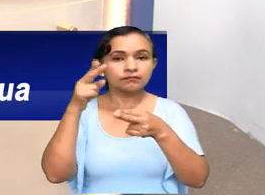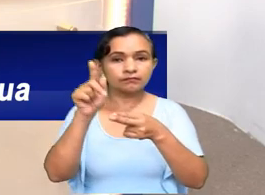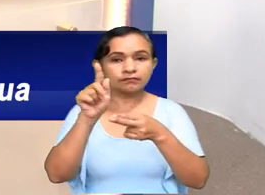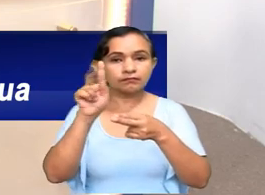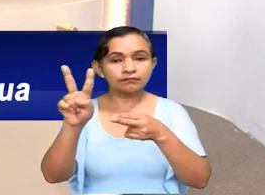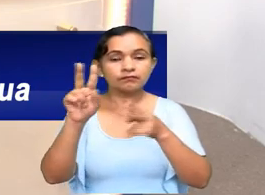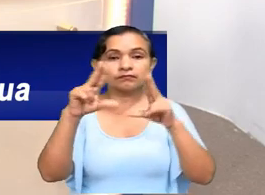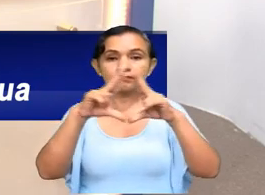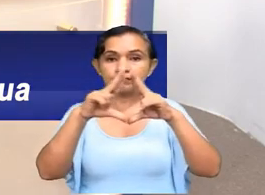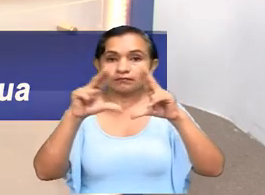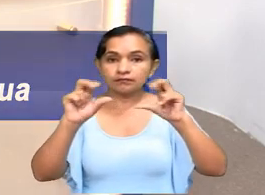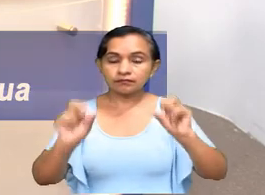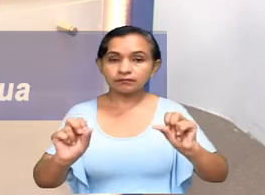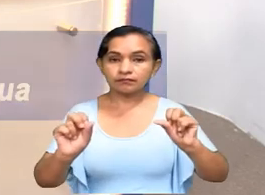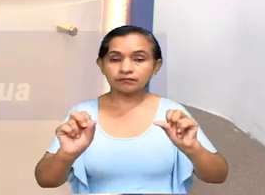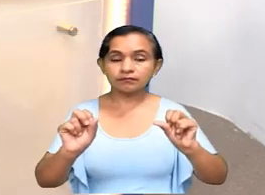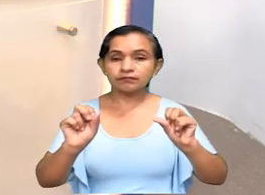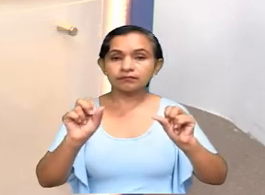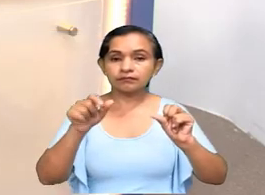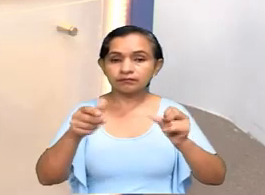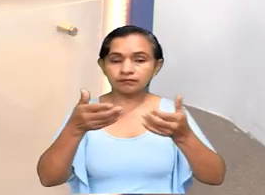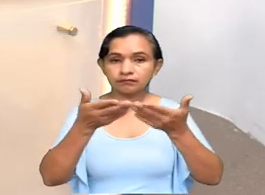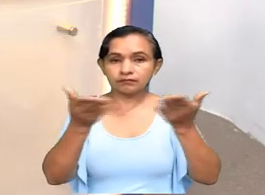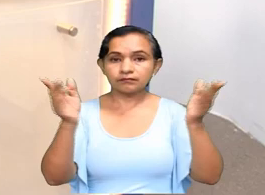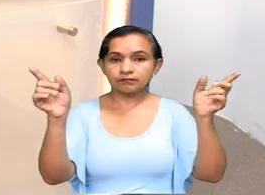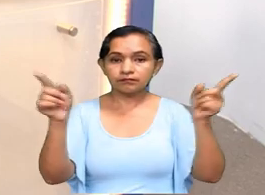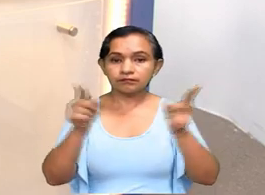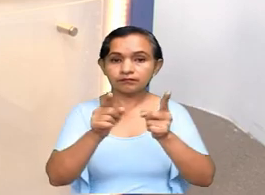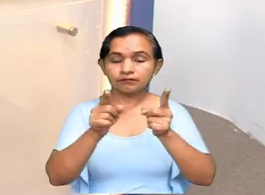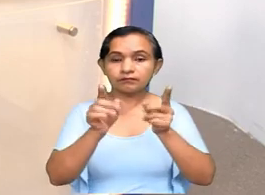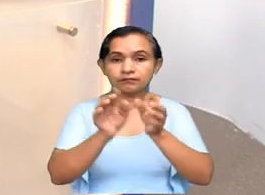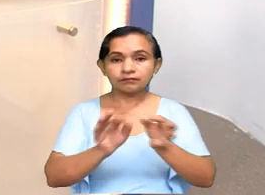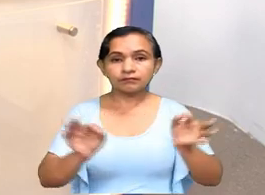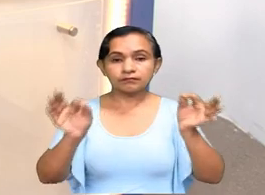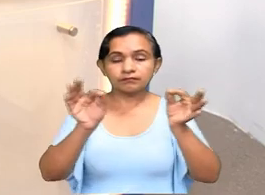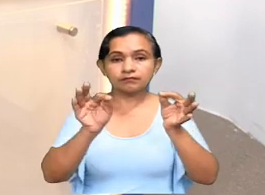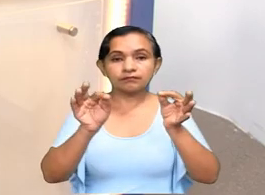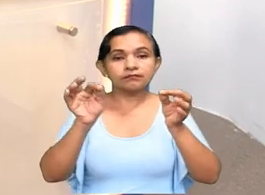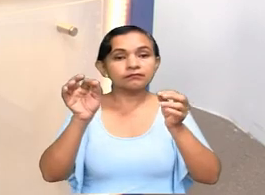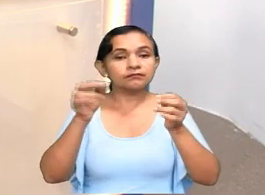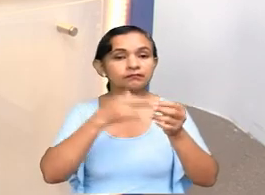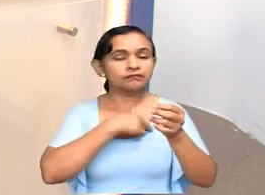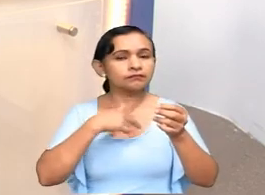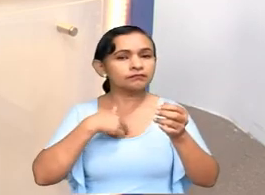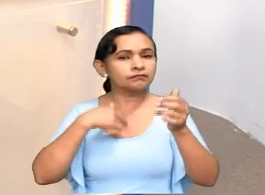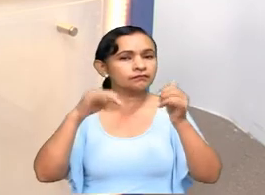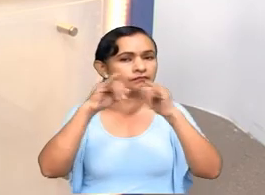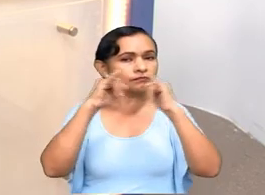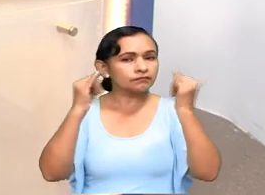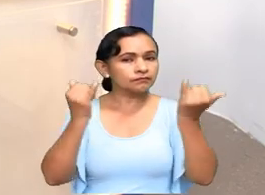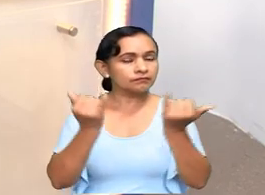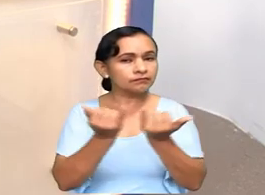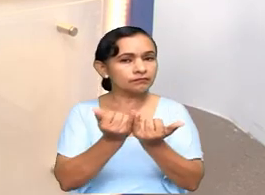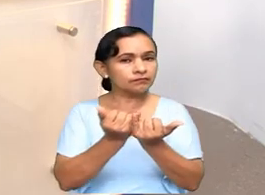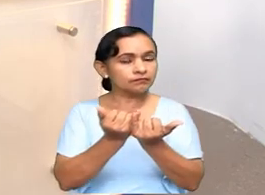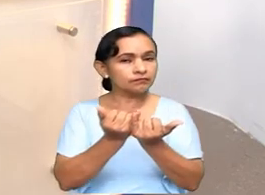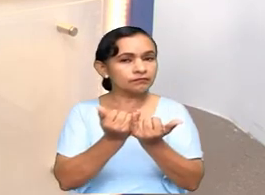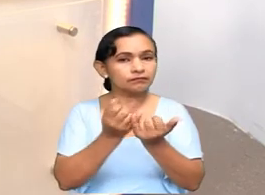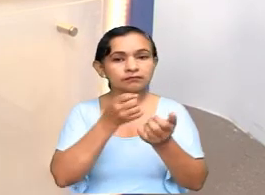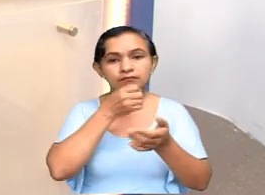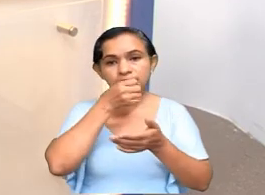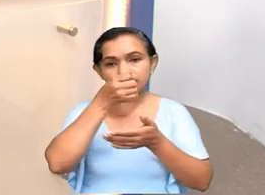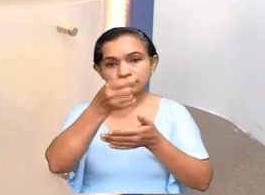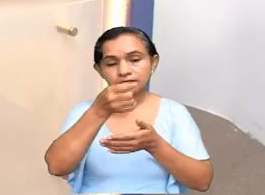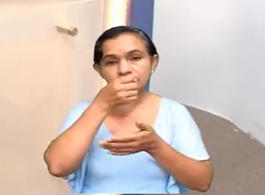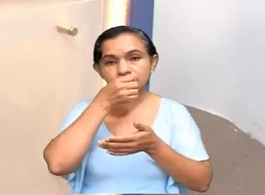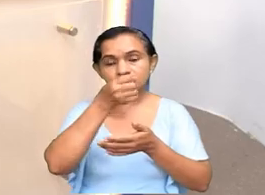Parlamentario Nicaragua. Ahora les dejamos con un resumen de los principales eventos acaecidos en nuestro planeta. Esto a través de nuestro segmento